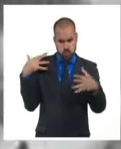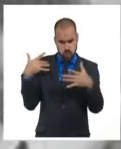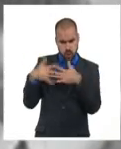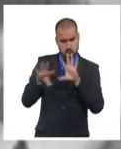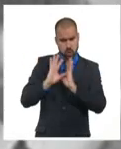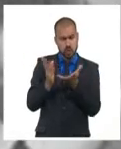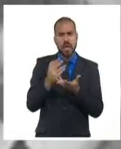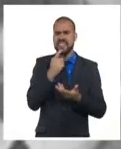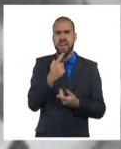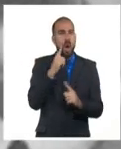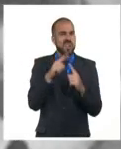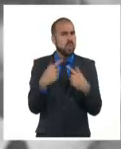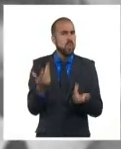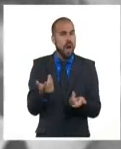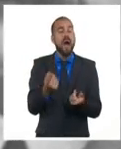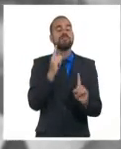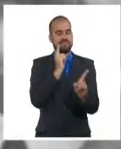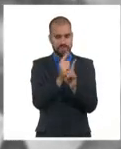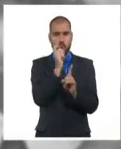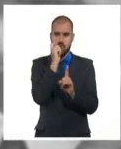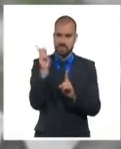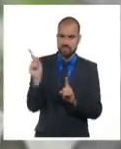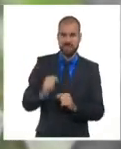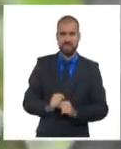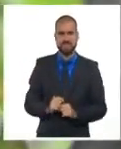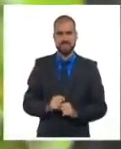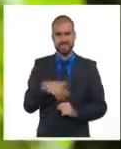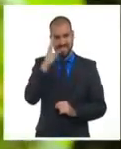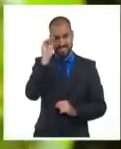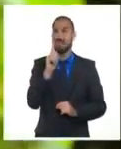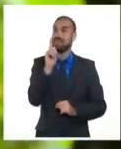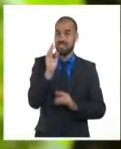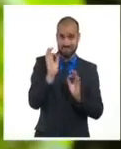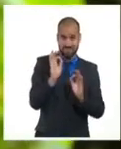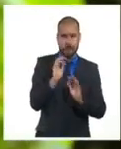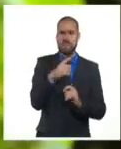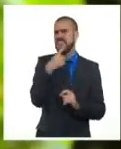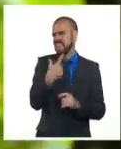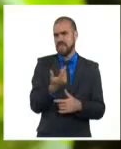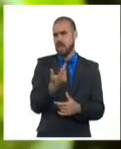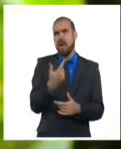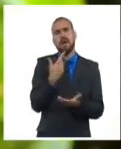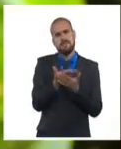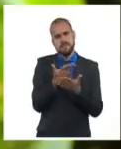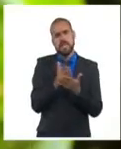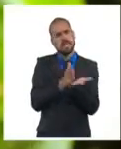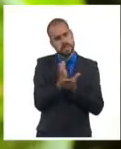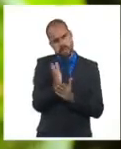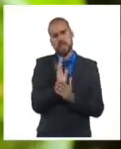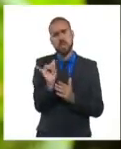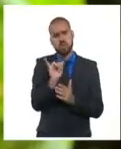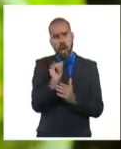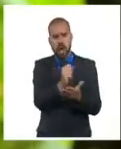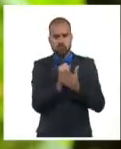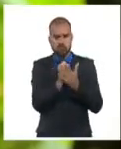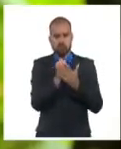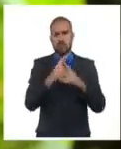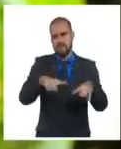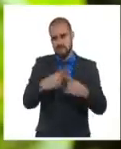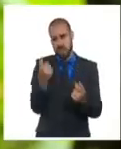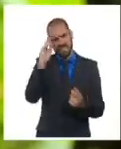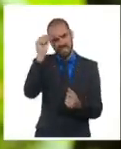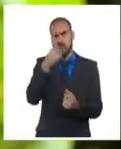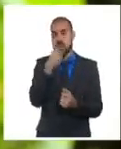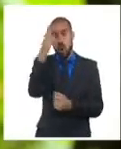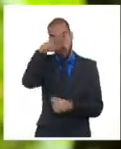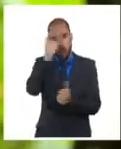que tenía era esa, de conocerlo y pedirle pues, que siguiera participando por la liberación de Cuba.